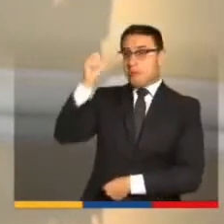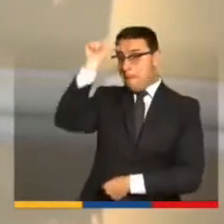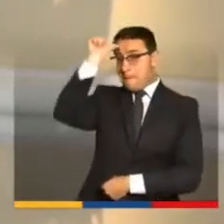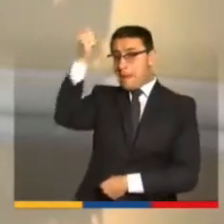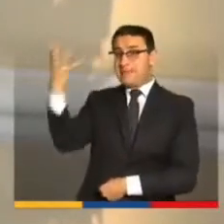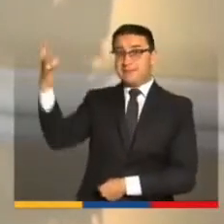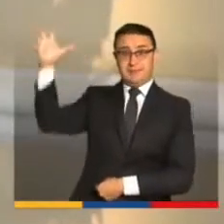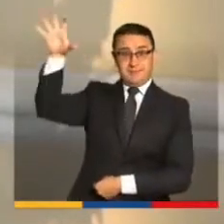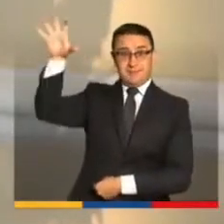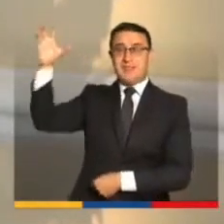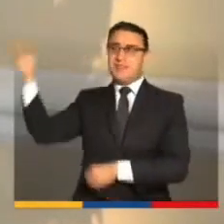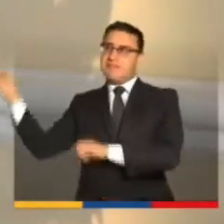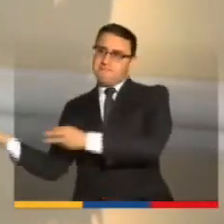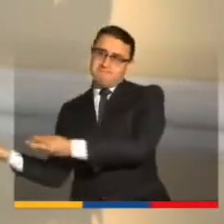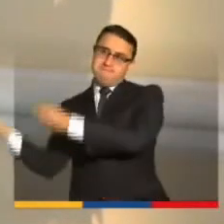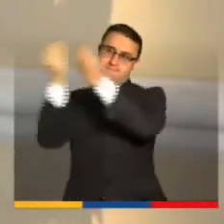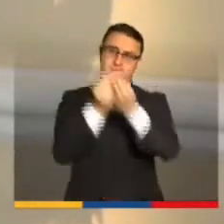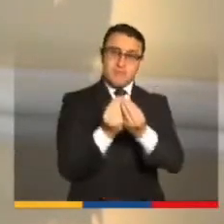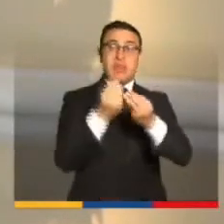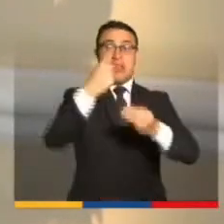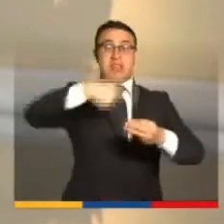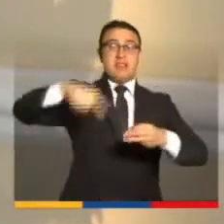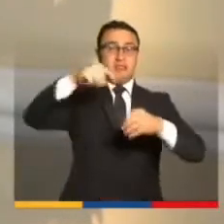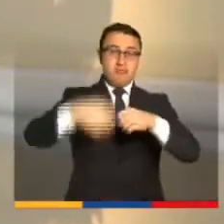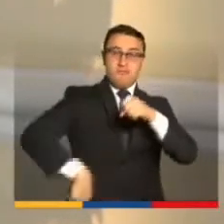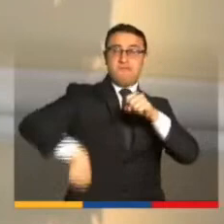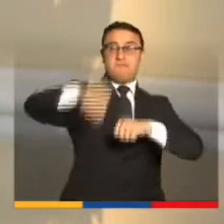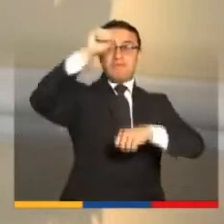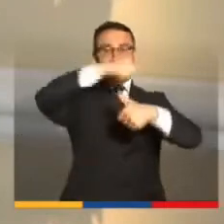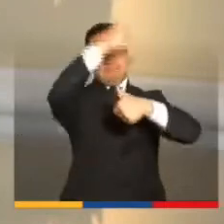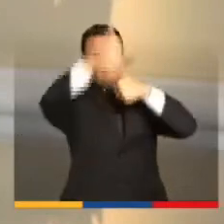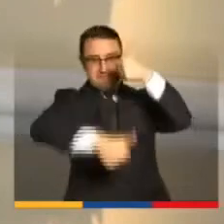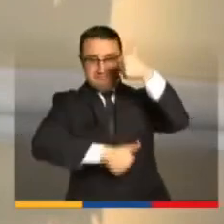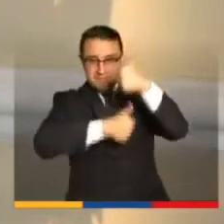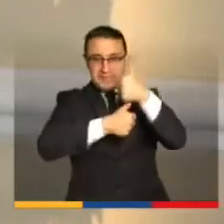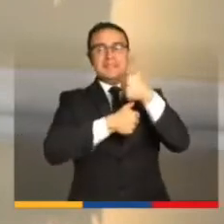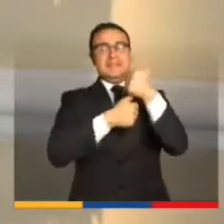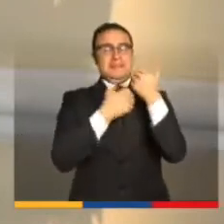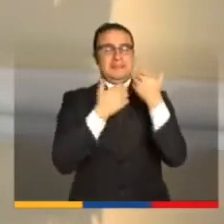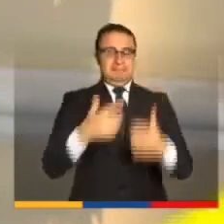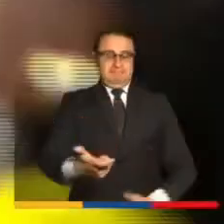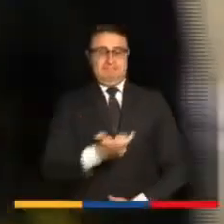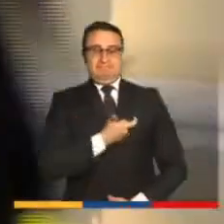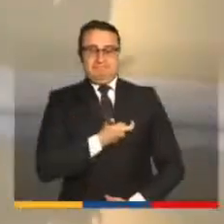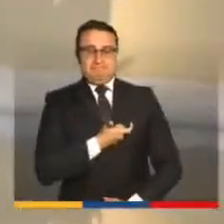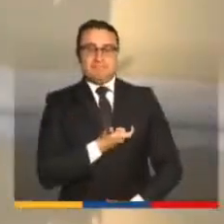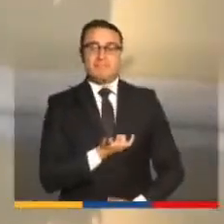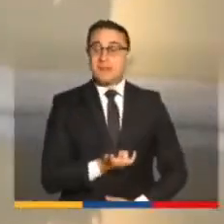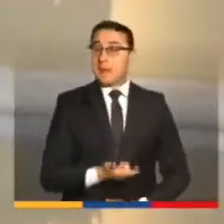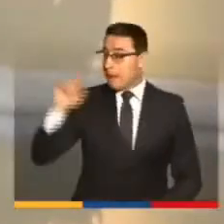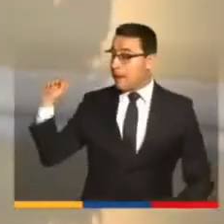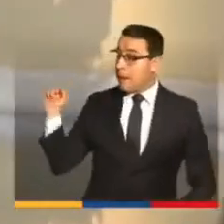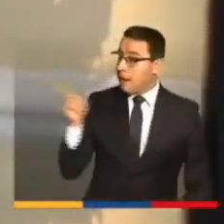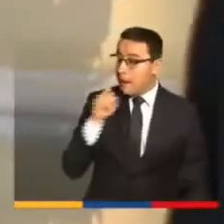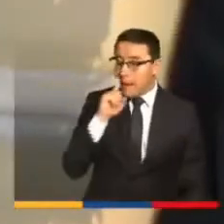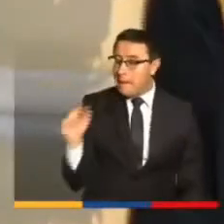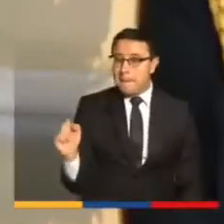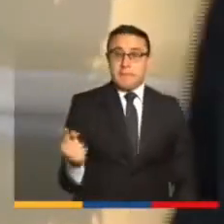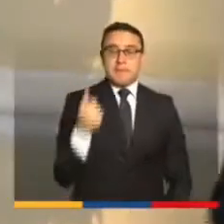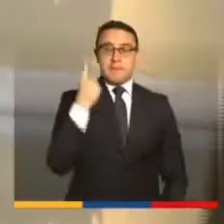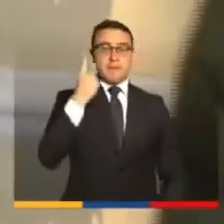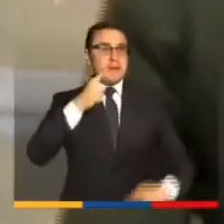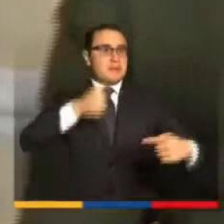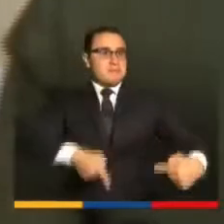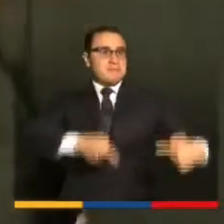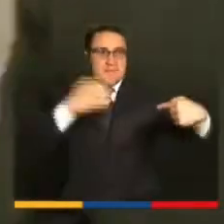y la grandeza de un subcampeonato mundial en sus manos. Por primera vez en la historia del fútbol nacional, una selección logró disputar